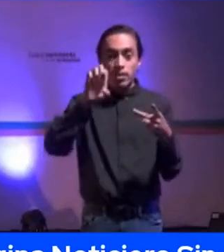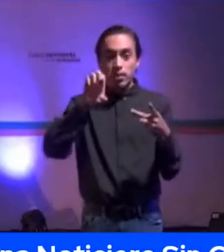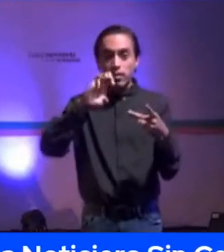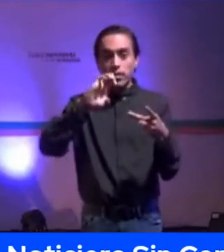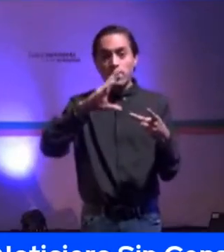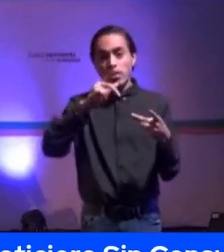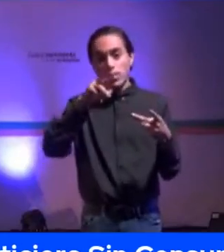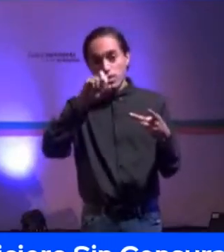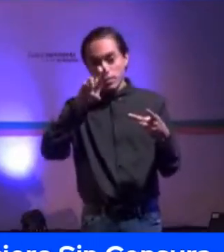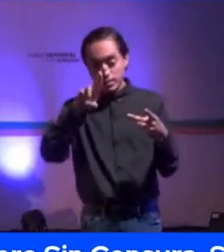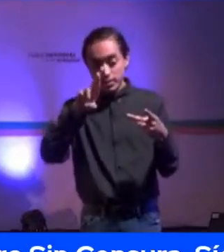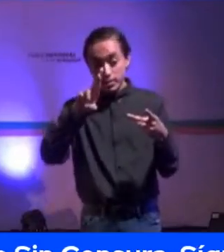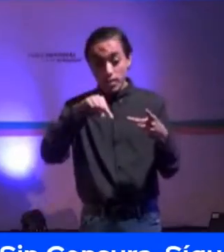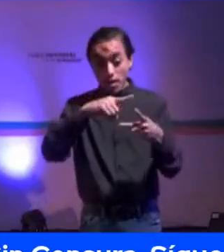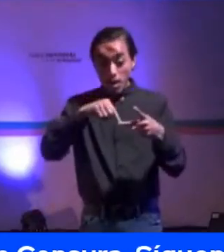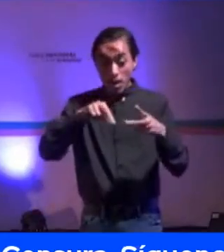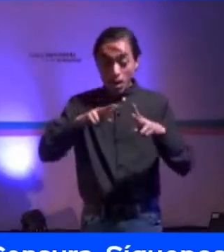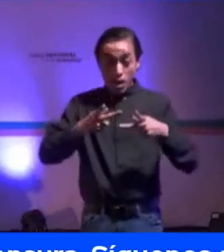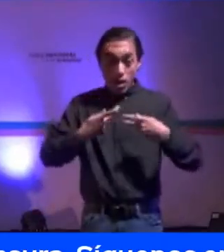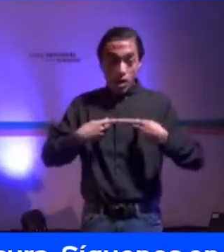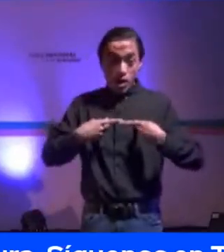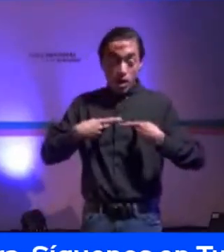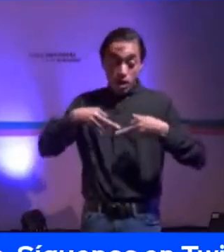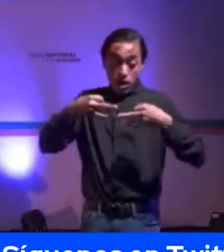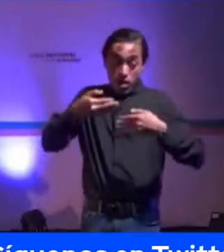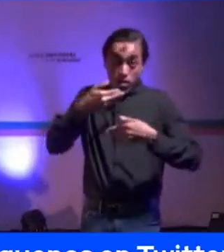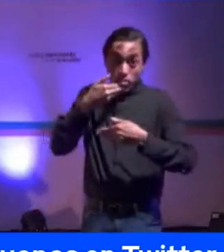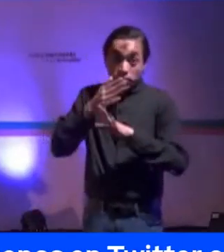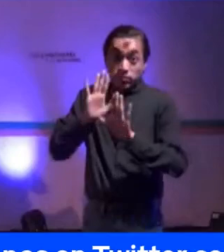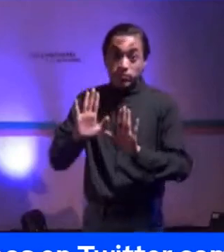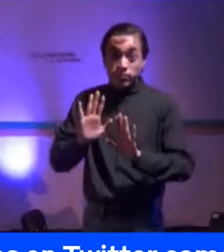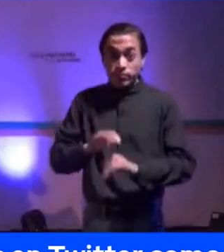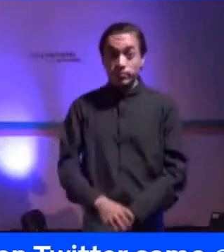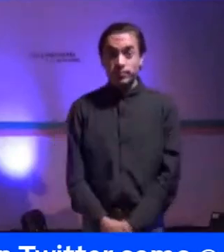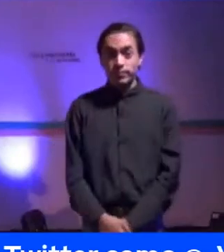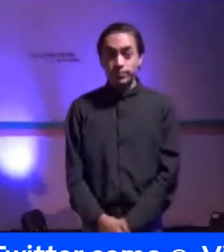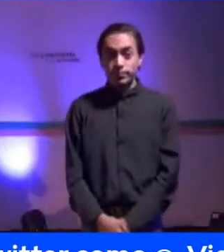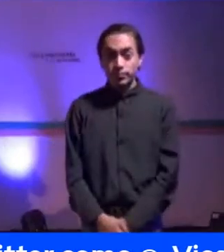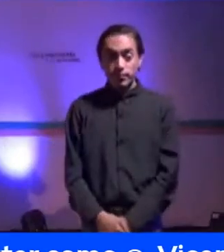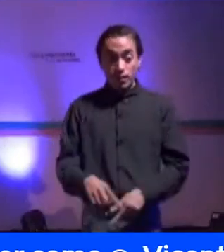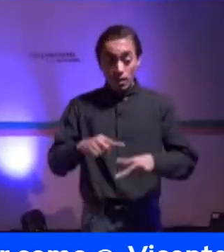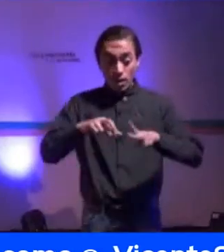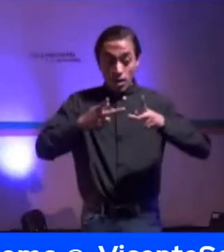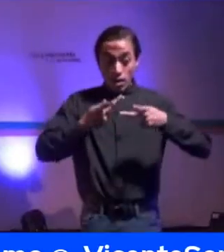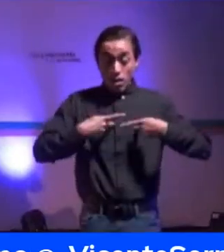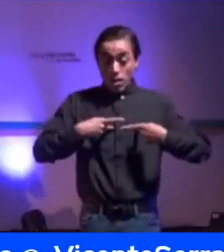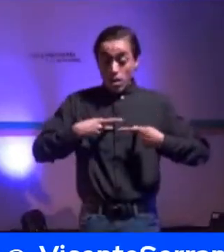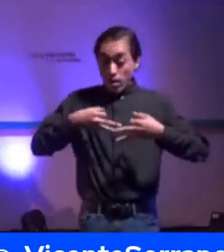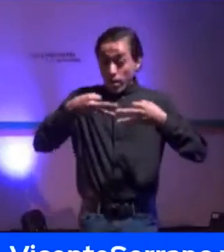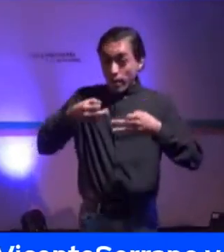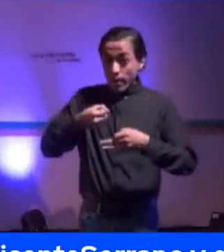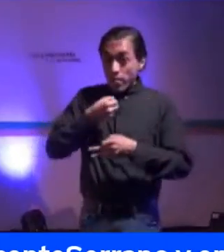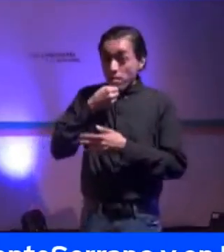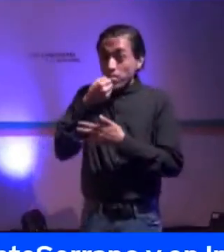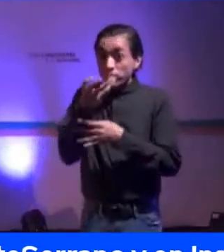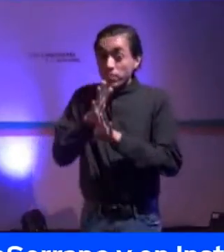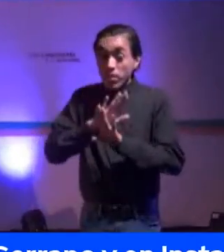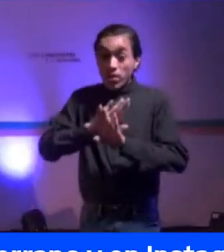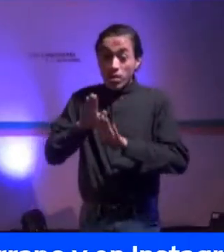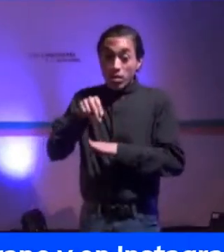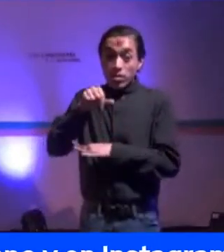¡No! ¡Oh! ¡Son las voces autorizadas! ¡Son las voces autorizadas del